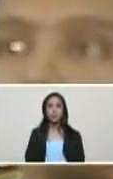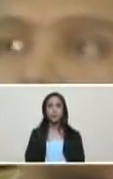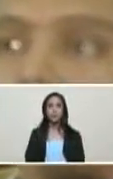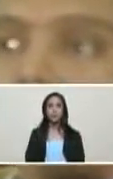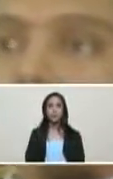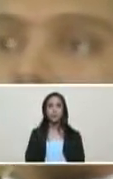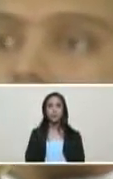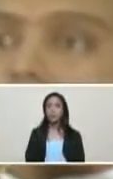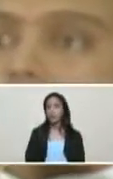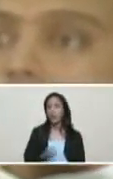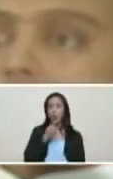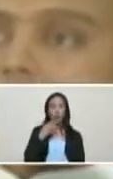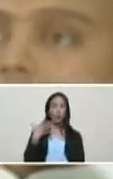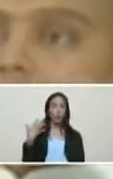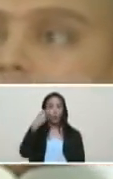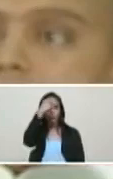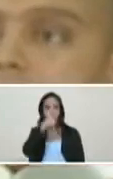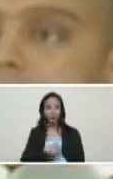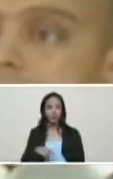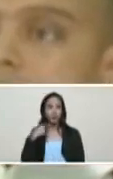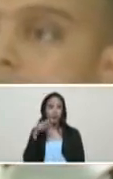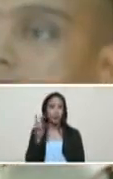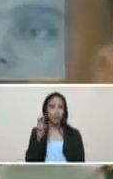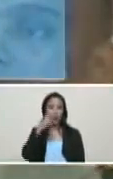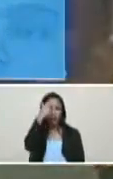de ser venezolano.